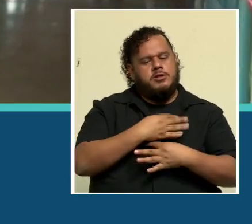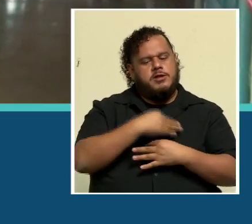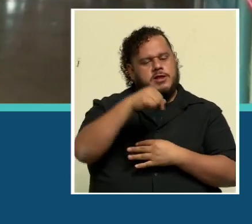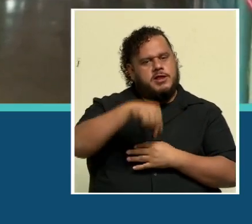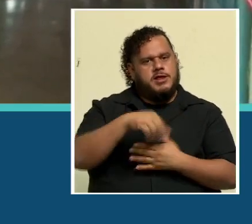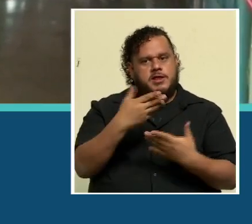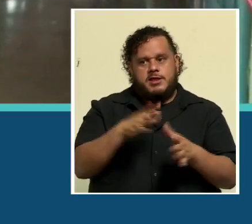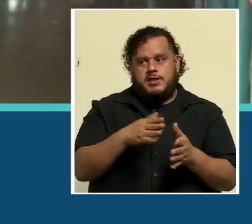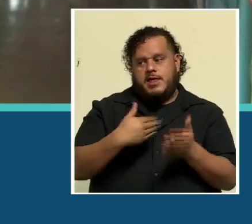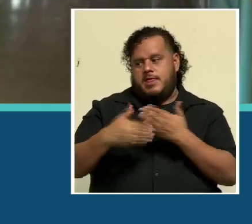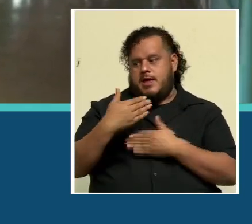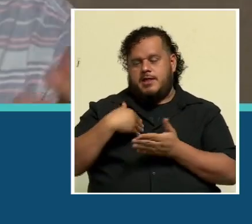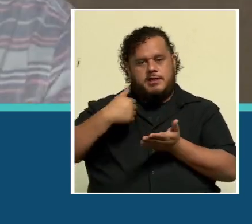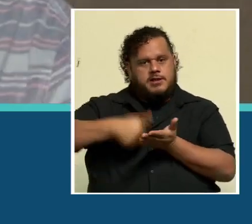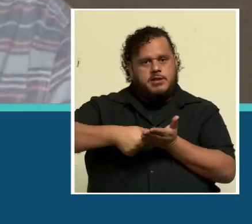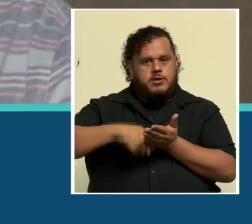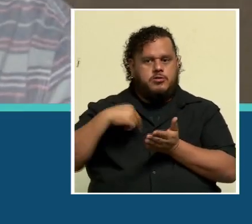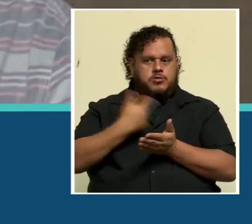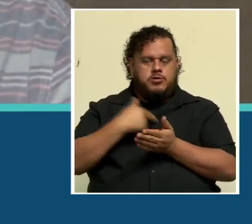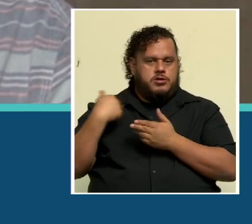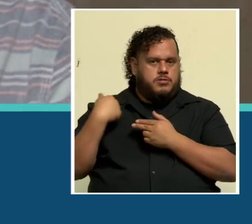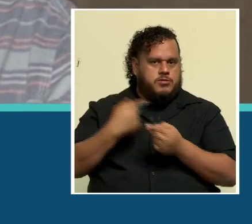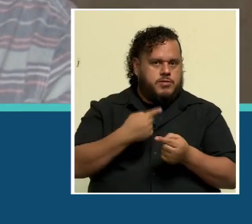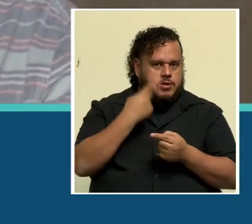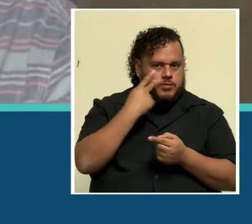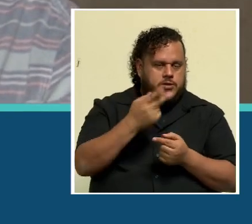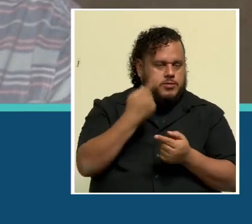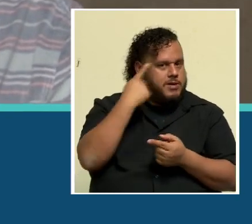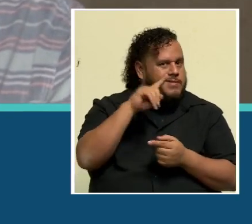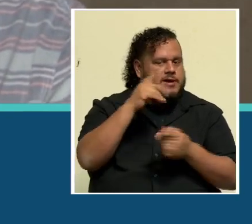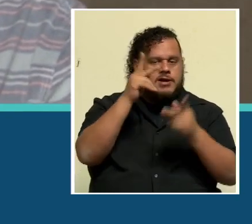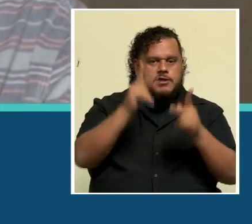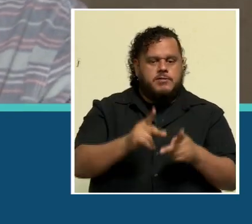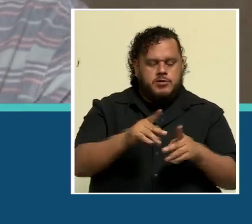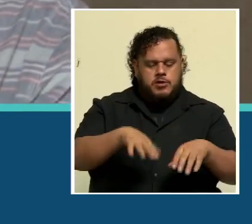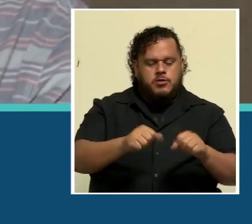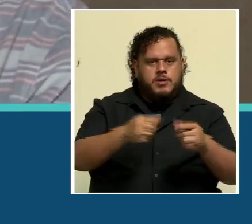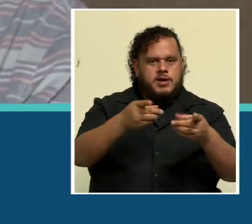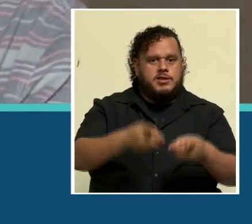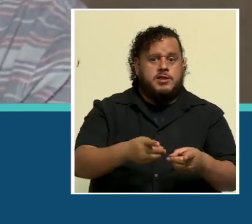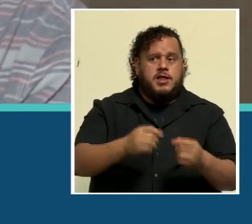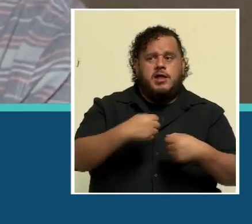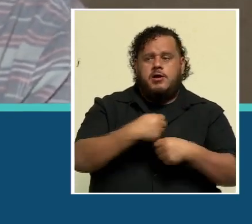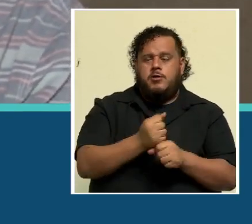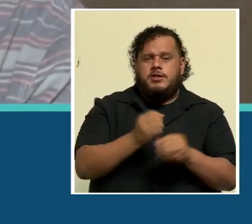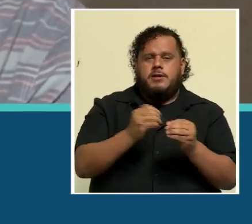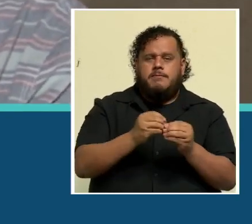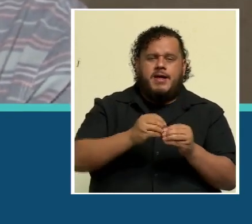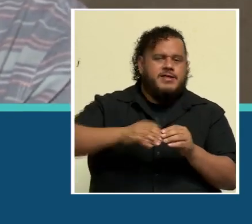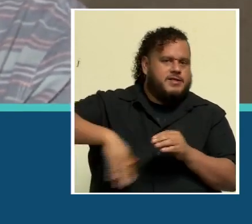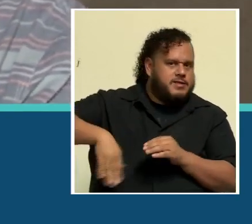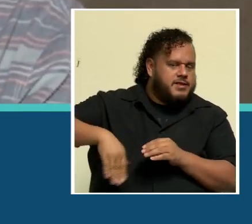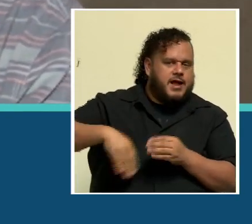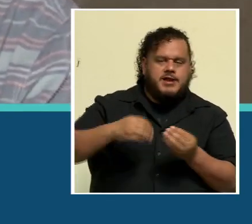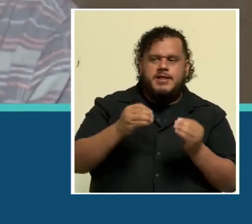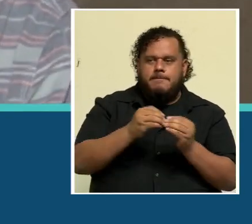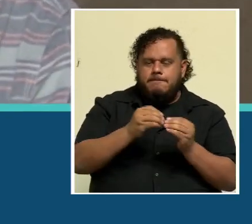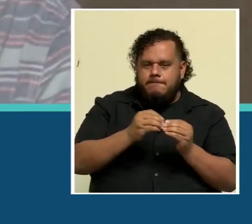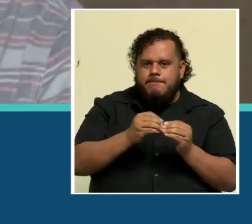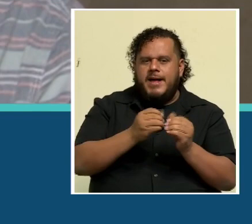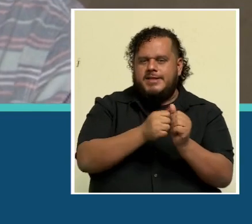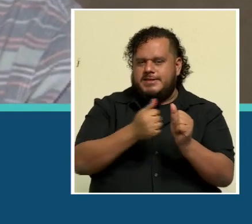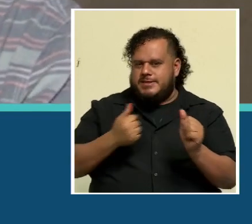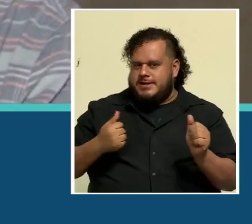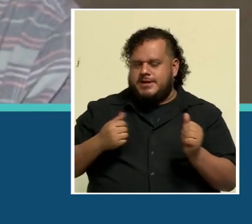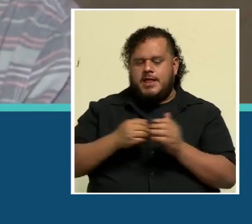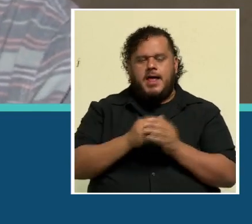desde varias elecciones antes hemos venido observando que para las personas tomar la decisión la hacen cada vez más tarde, o sea, más tardíamente. Es